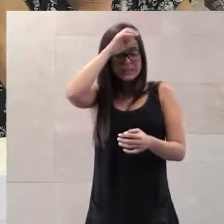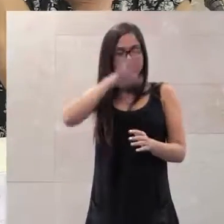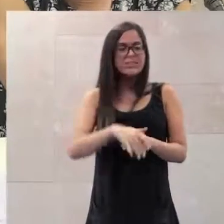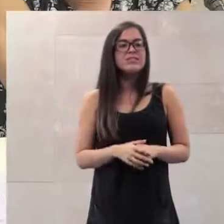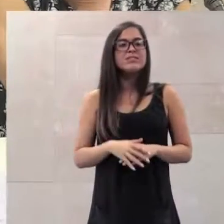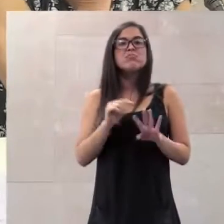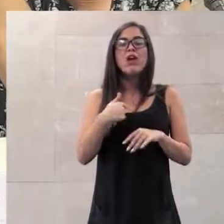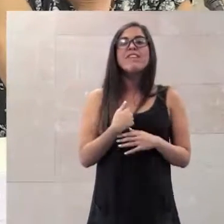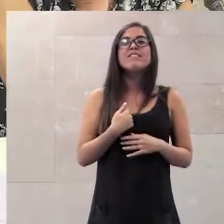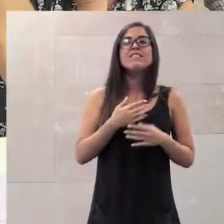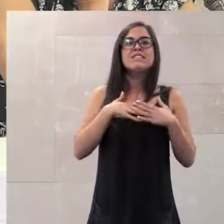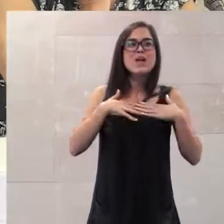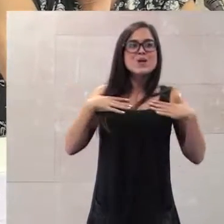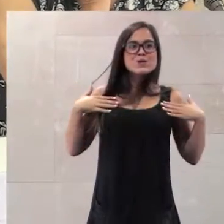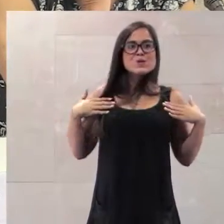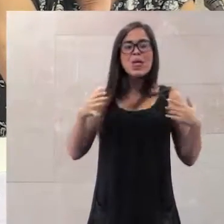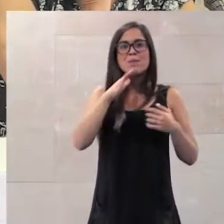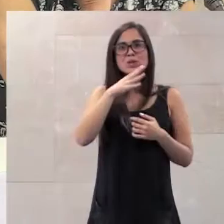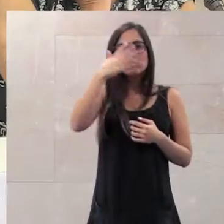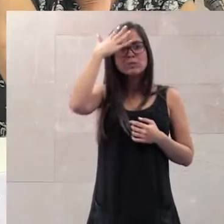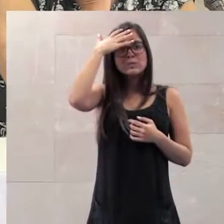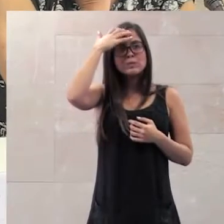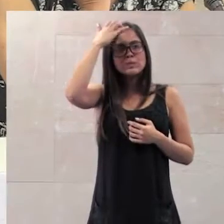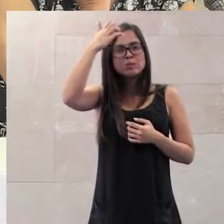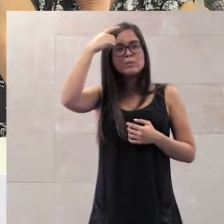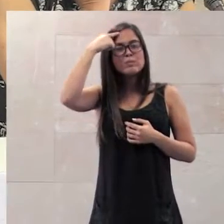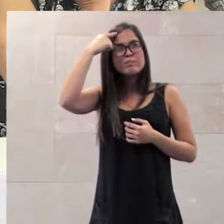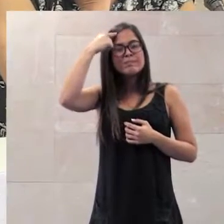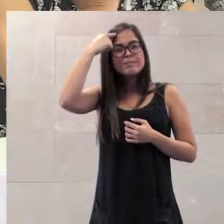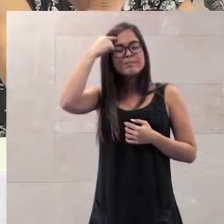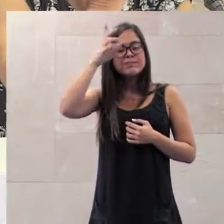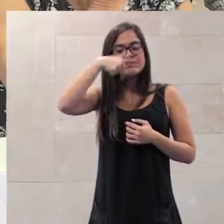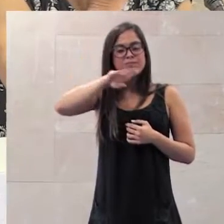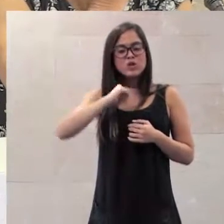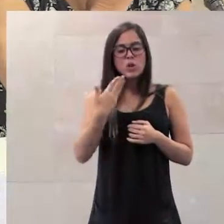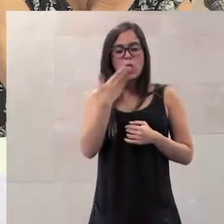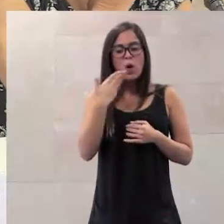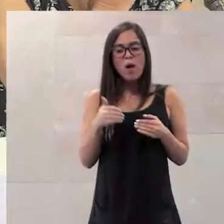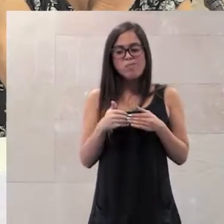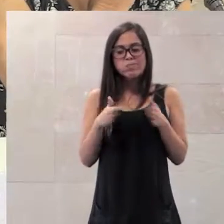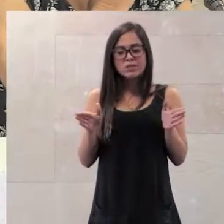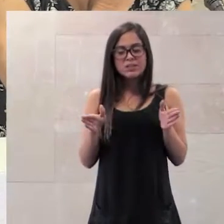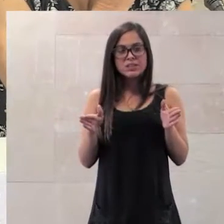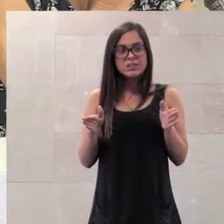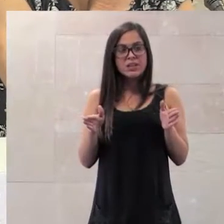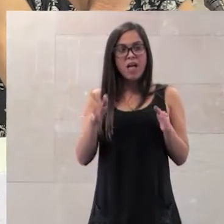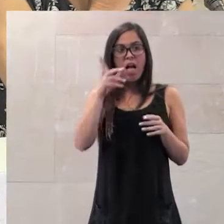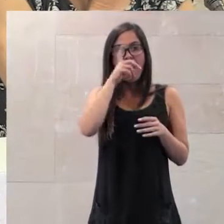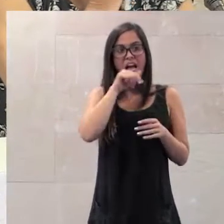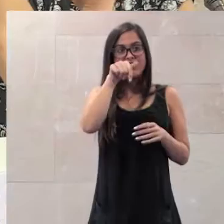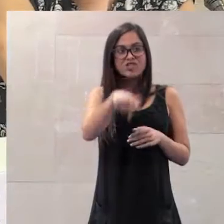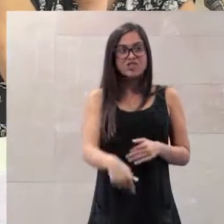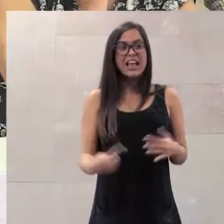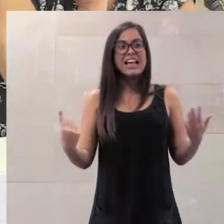Vengo realmente ilusionada porque recuerdo un poco también cuando hicimos la apertura de nuestra escuela, que este año es el sexto